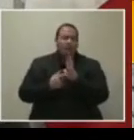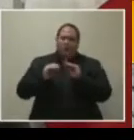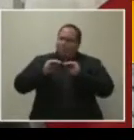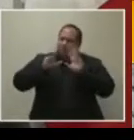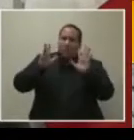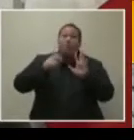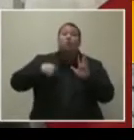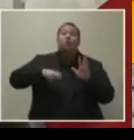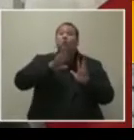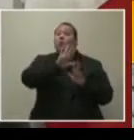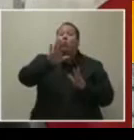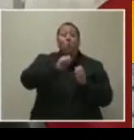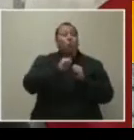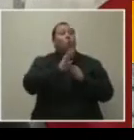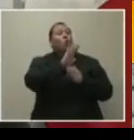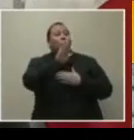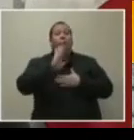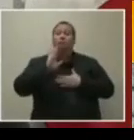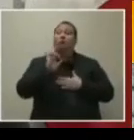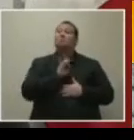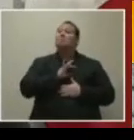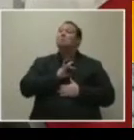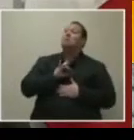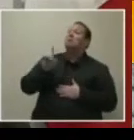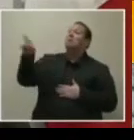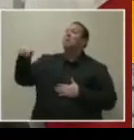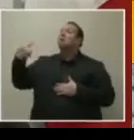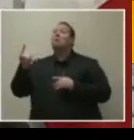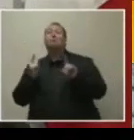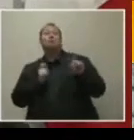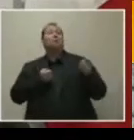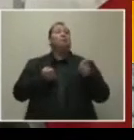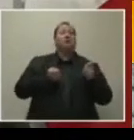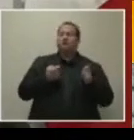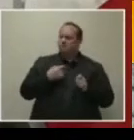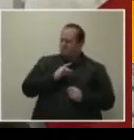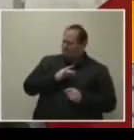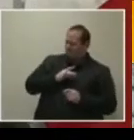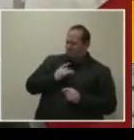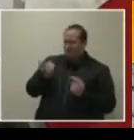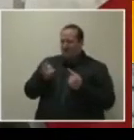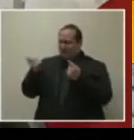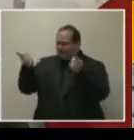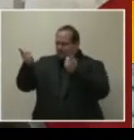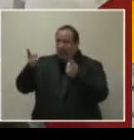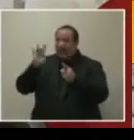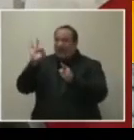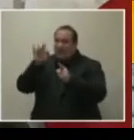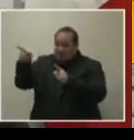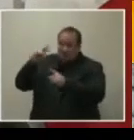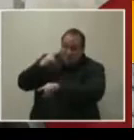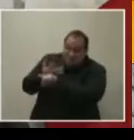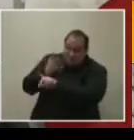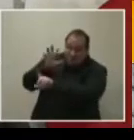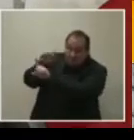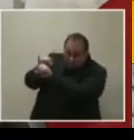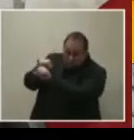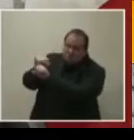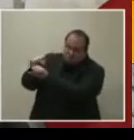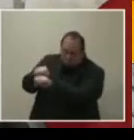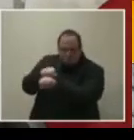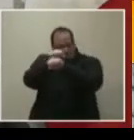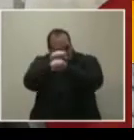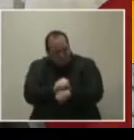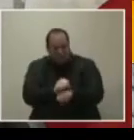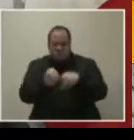es con ustedes, no le tenemos miedo a nadie que está detrás de cualquiera de ninguno de los dos homicidios y si encontramos responsabilidad con alguien pues será llevado ante la